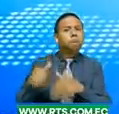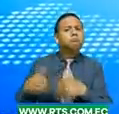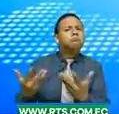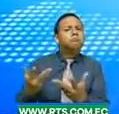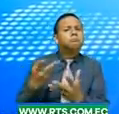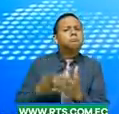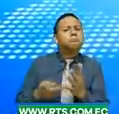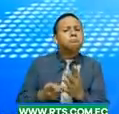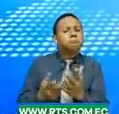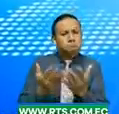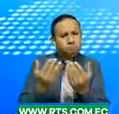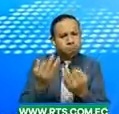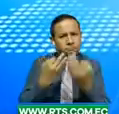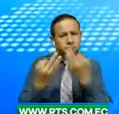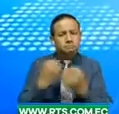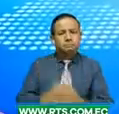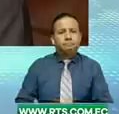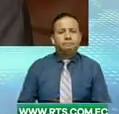reporte, Charlie.